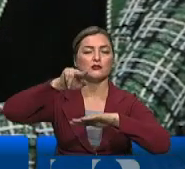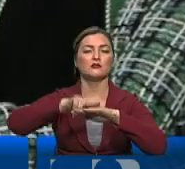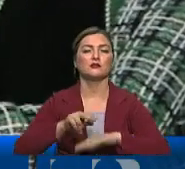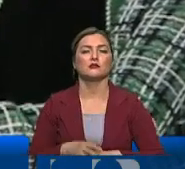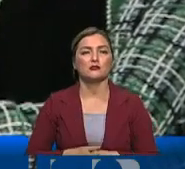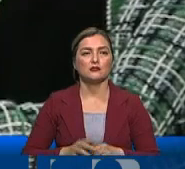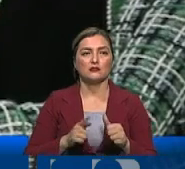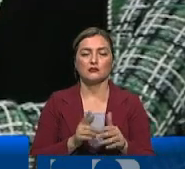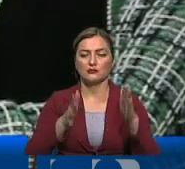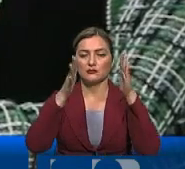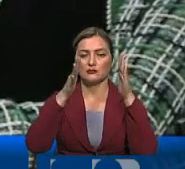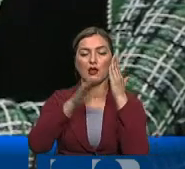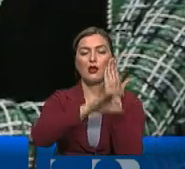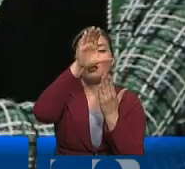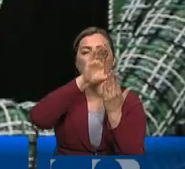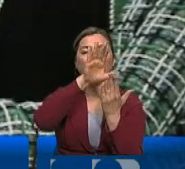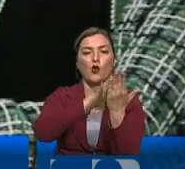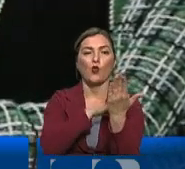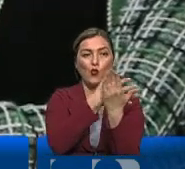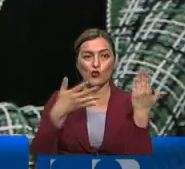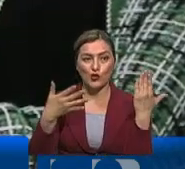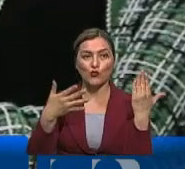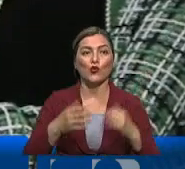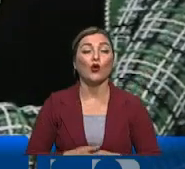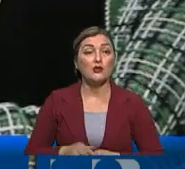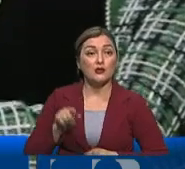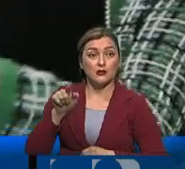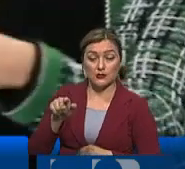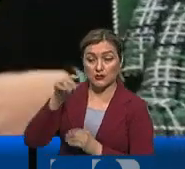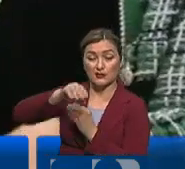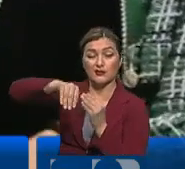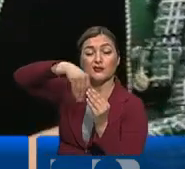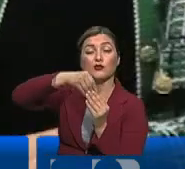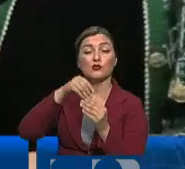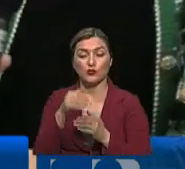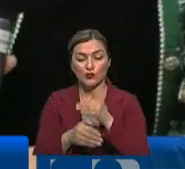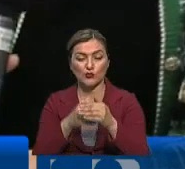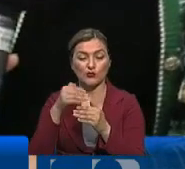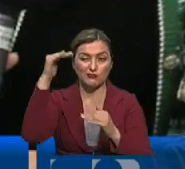de la priorización curricular y que también estarán insertas en los procesos de nivelación para